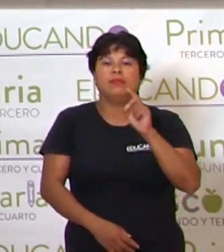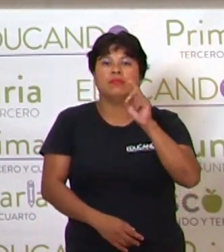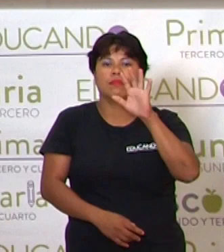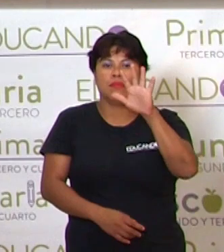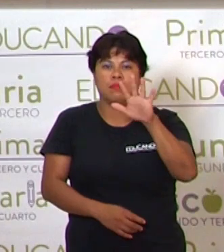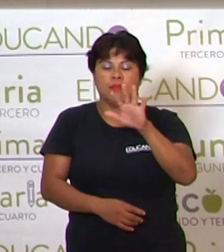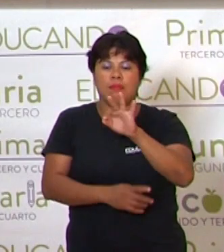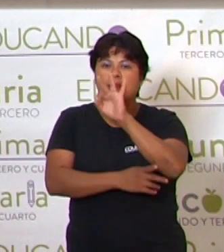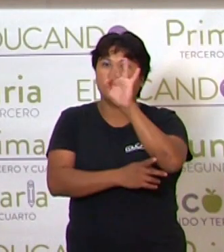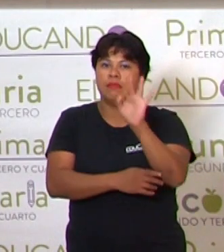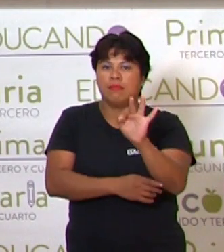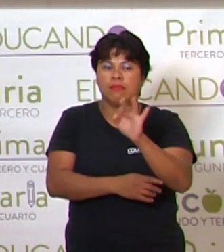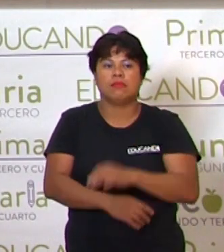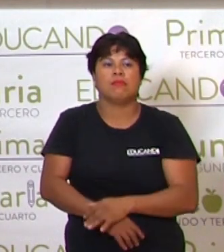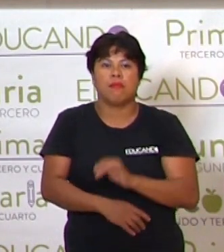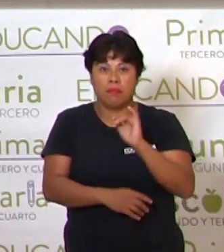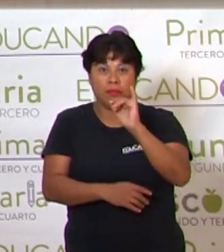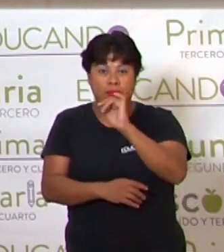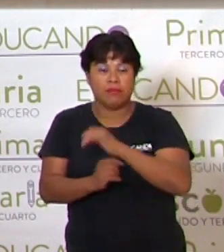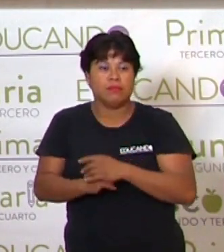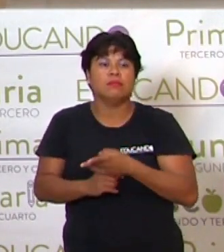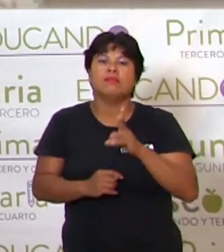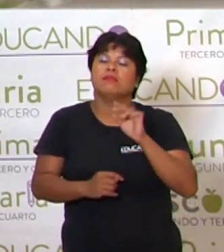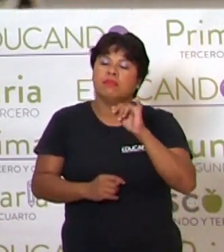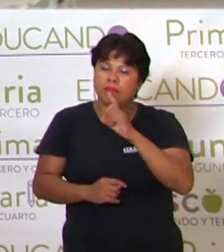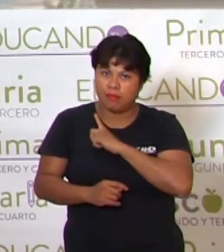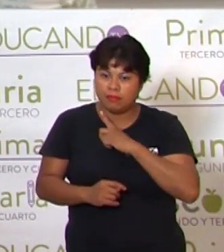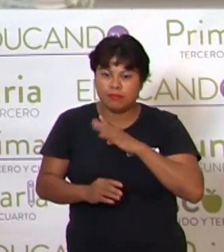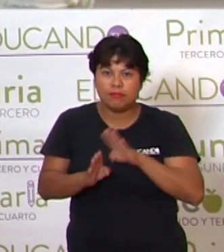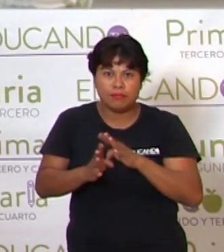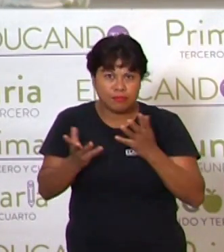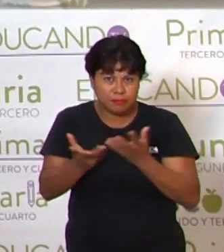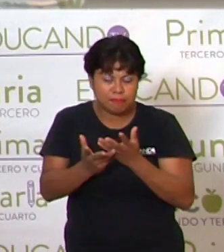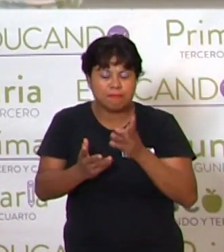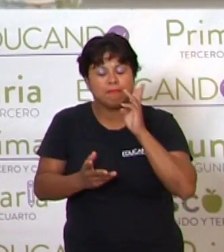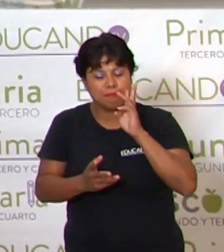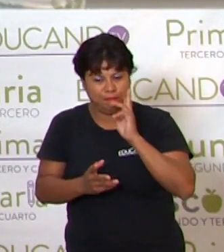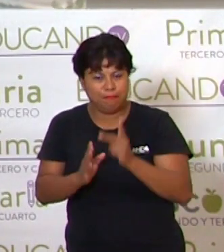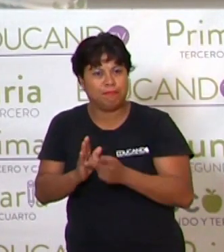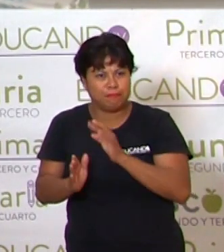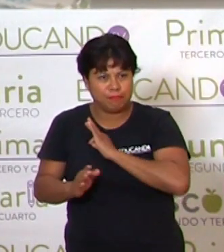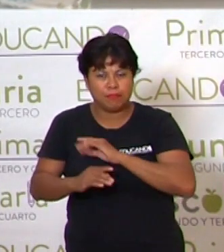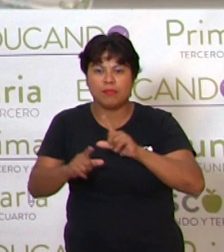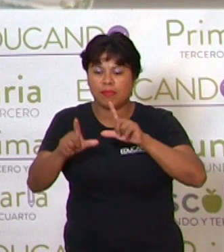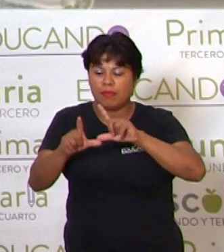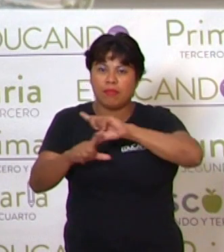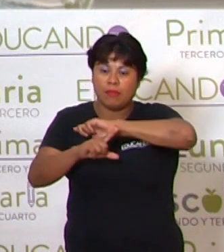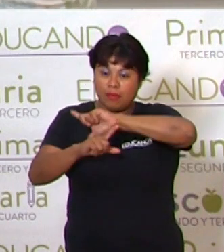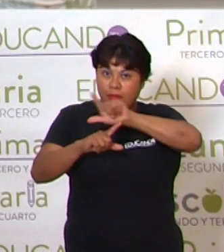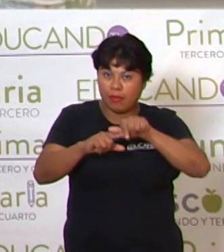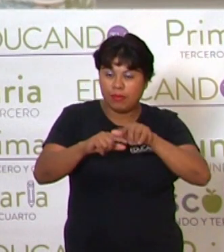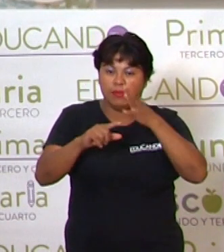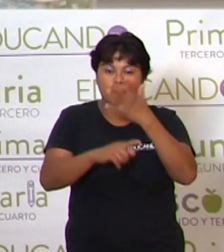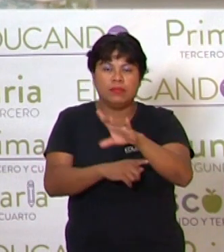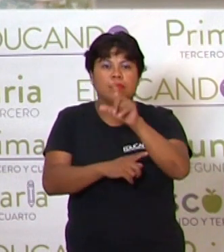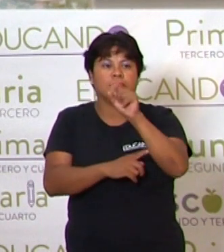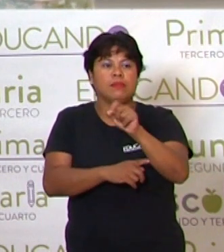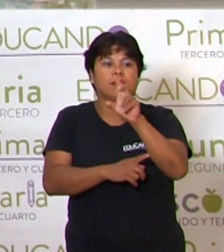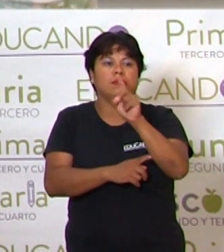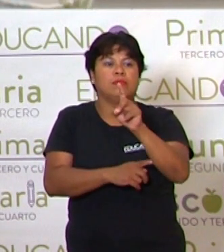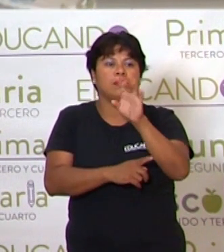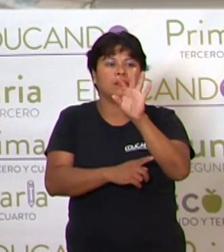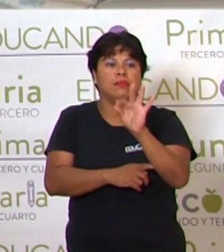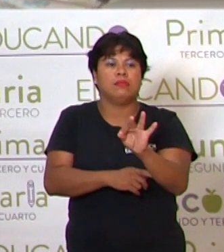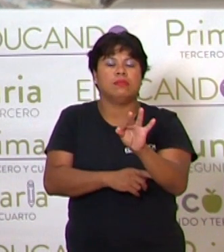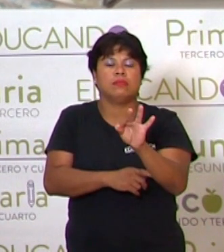35 grados. ¿Sí? Pero si lo quieres comprobar, no hay problema. Ubicamos 10, 20,